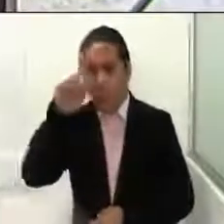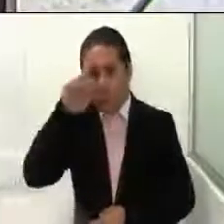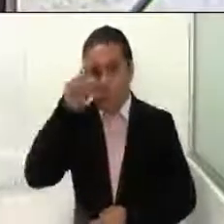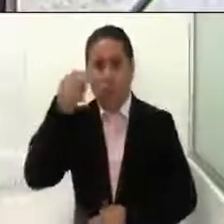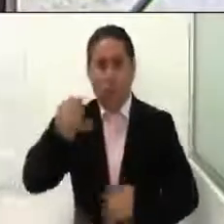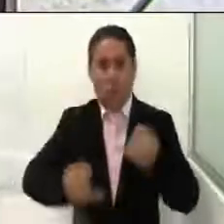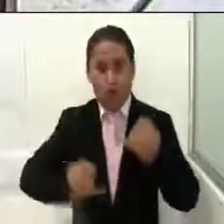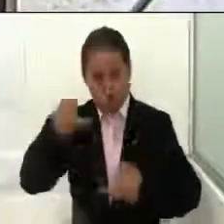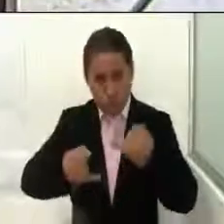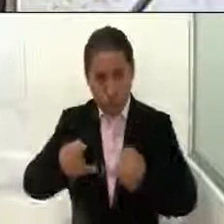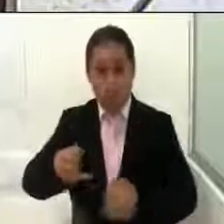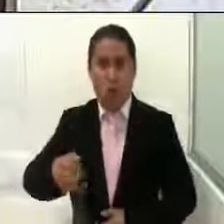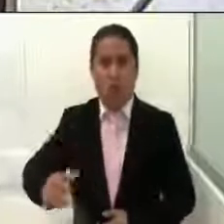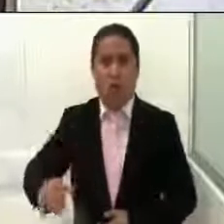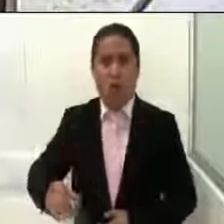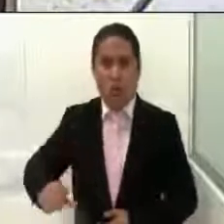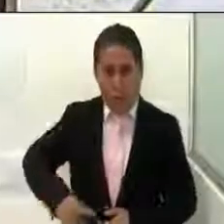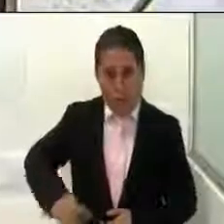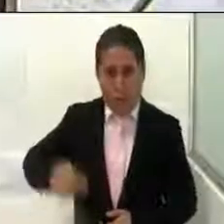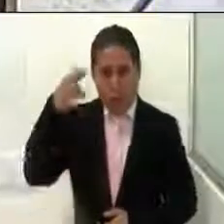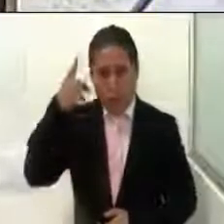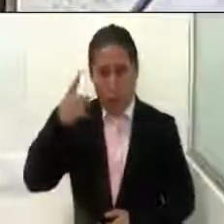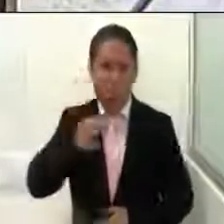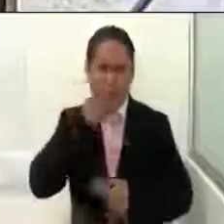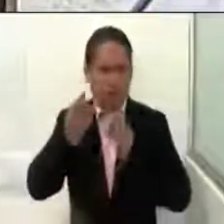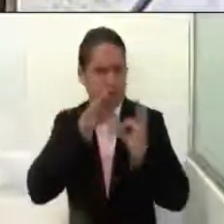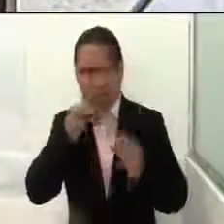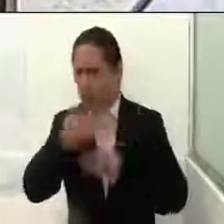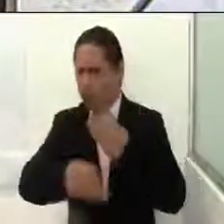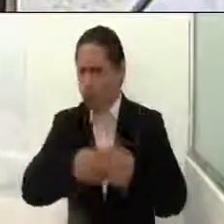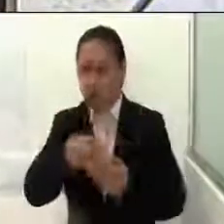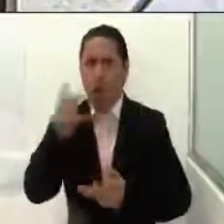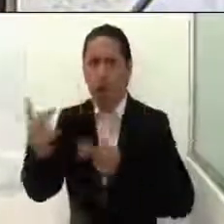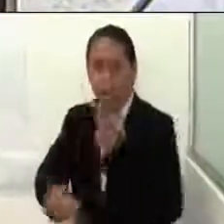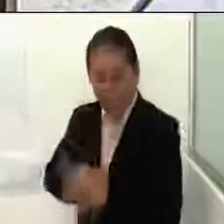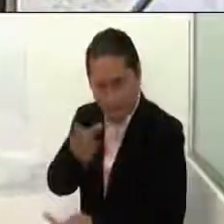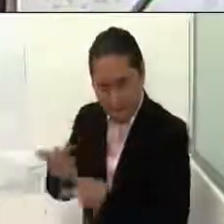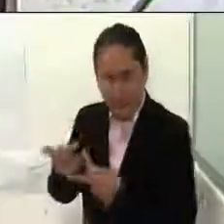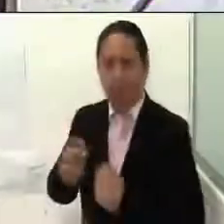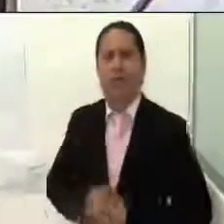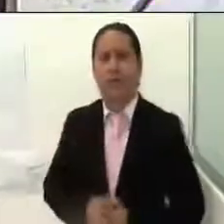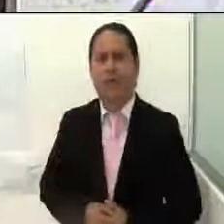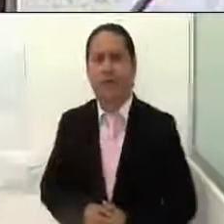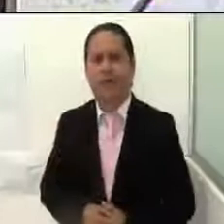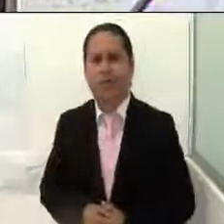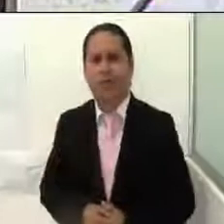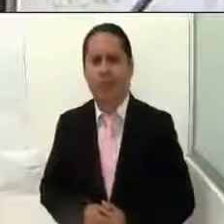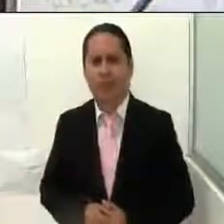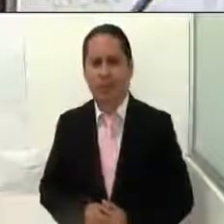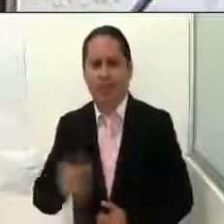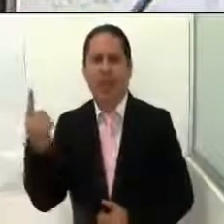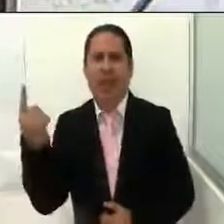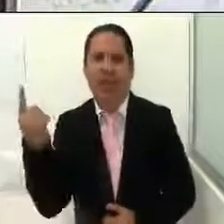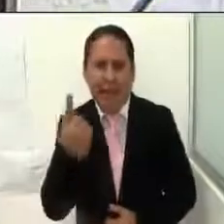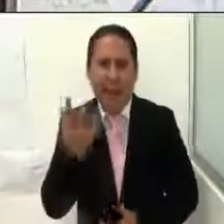muy puntual sus comentarios la pregunta es la siguiente de qué manera la dirección